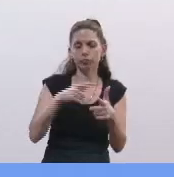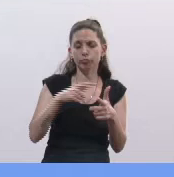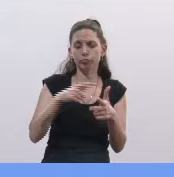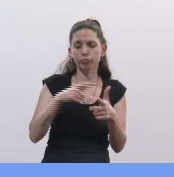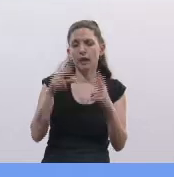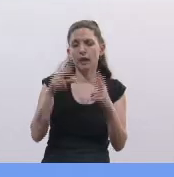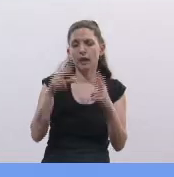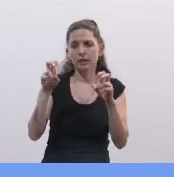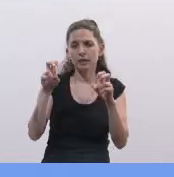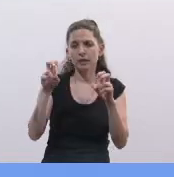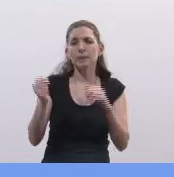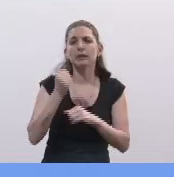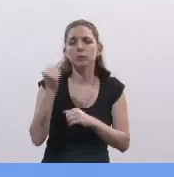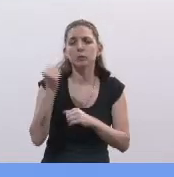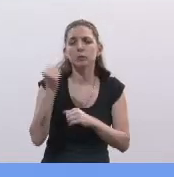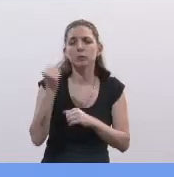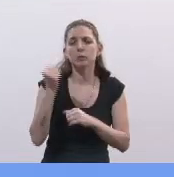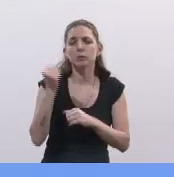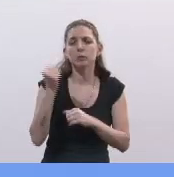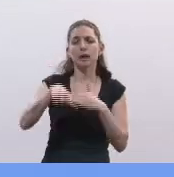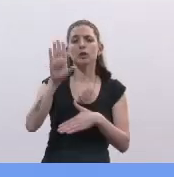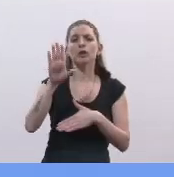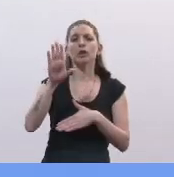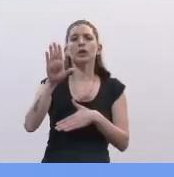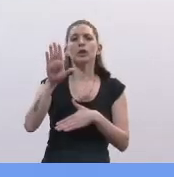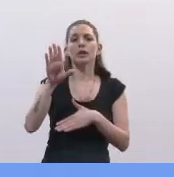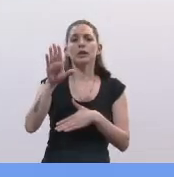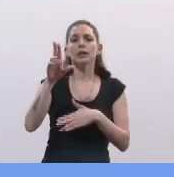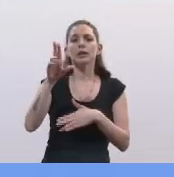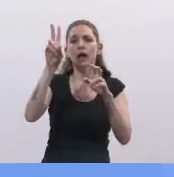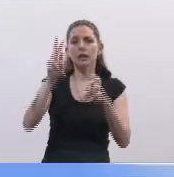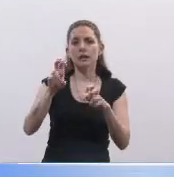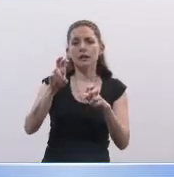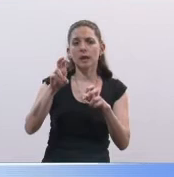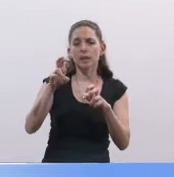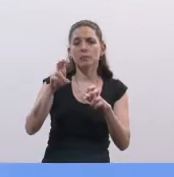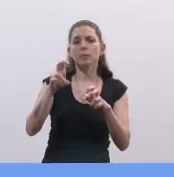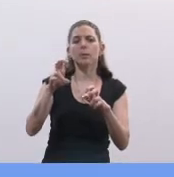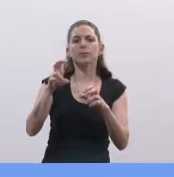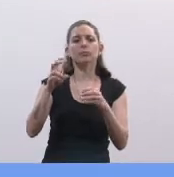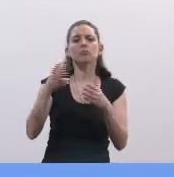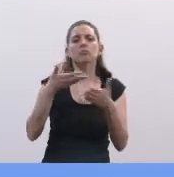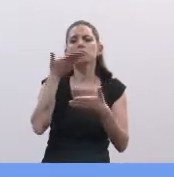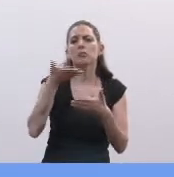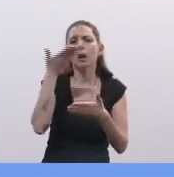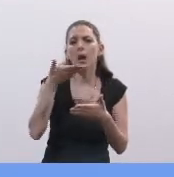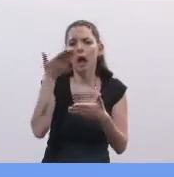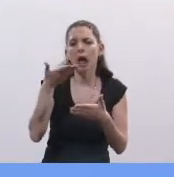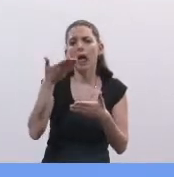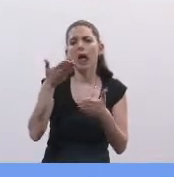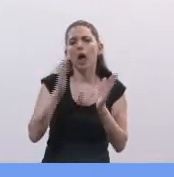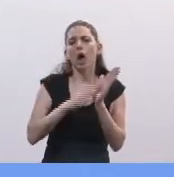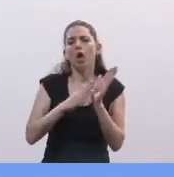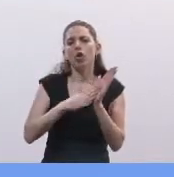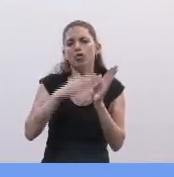mayoría, lo del reemplazo y el tema del enjuiciamiento. No voy a hablar de la cuestión constitucional